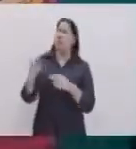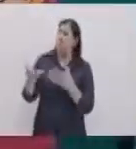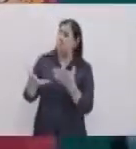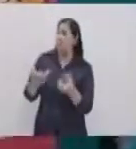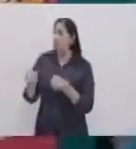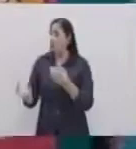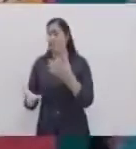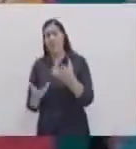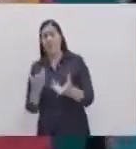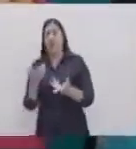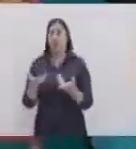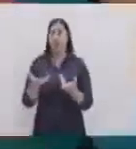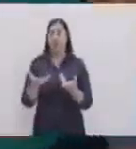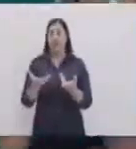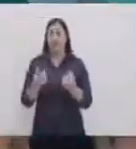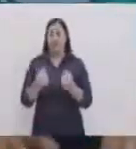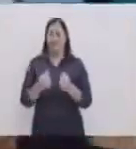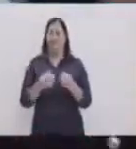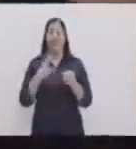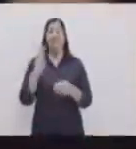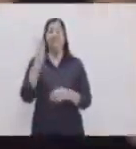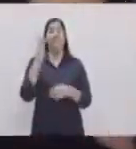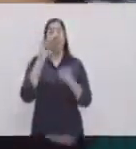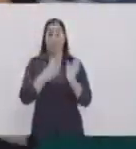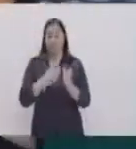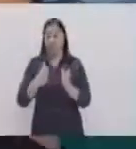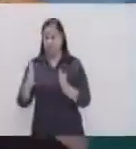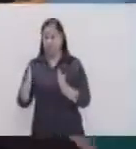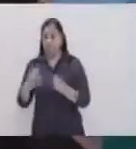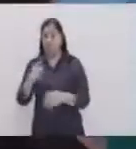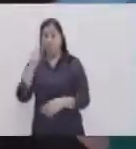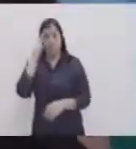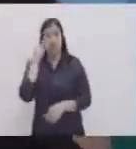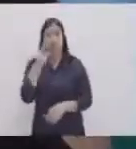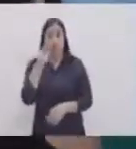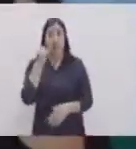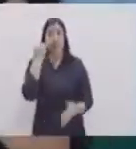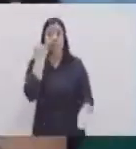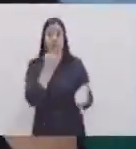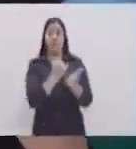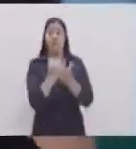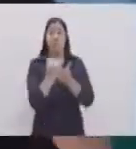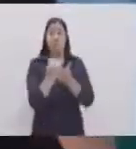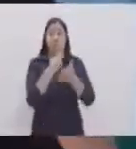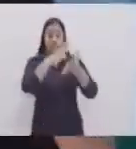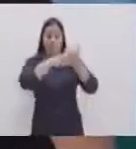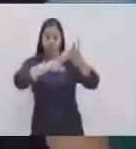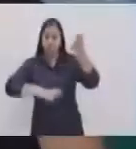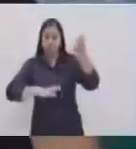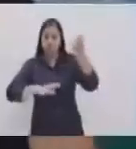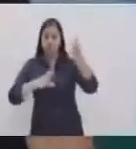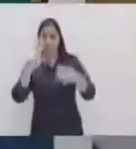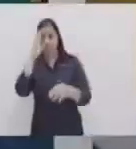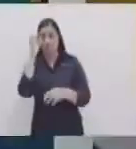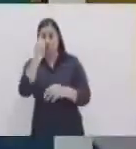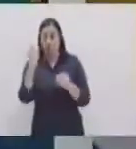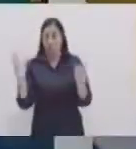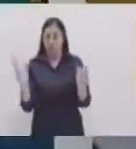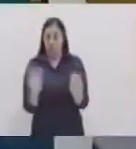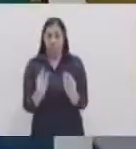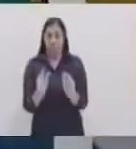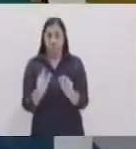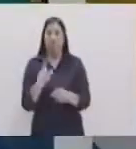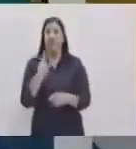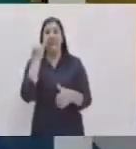Se estructuraba en tres partes. ¿Te recuerdas cuáles eran? Teníamos la introducción, el desarrollo y la conclusión. En